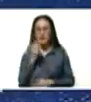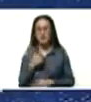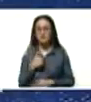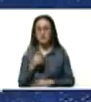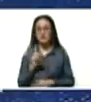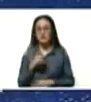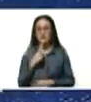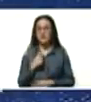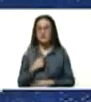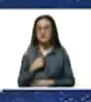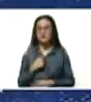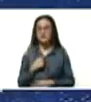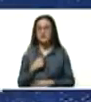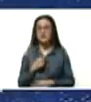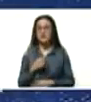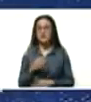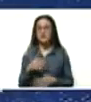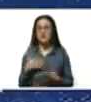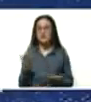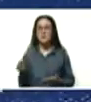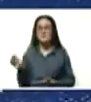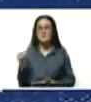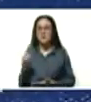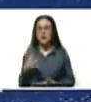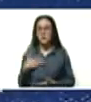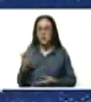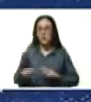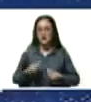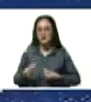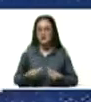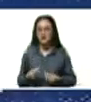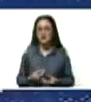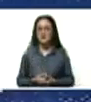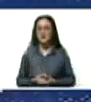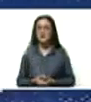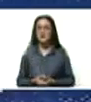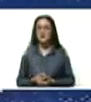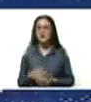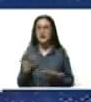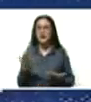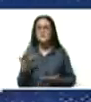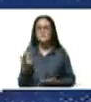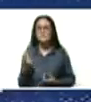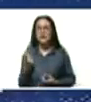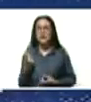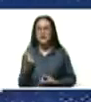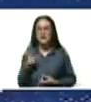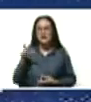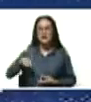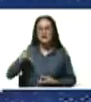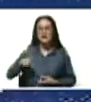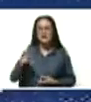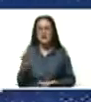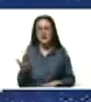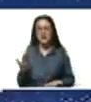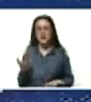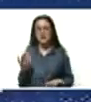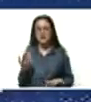que decir qué más podemos hacer, qué más necesitan para